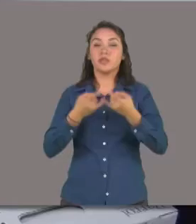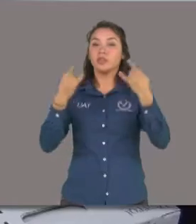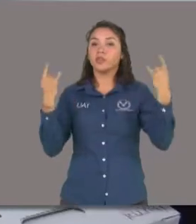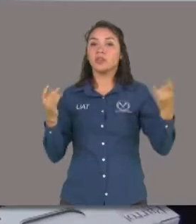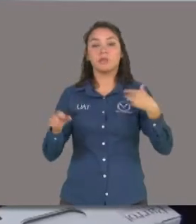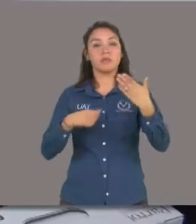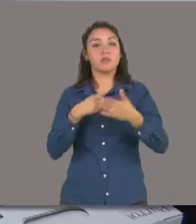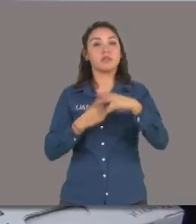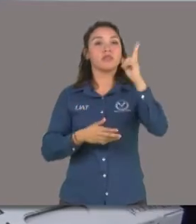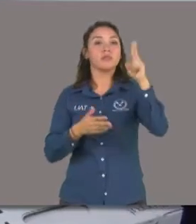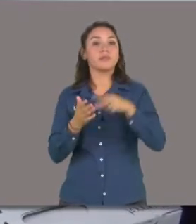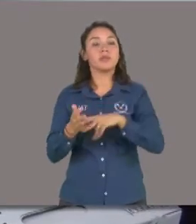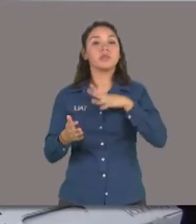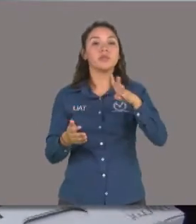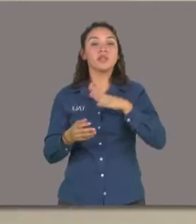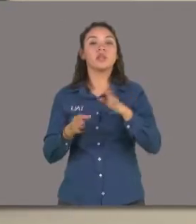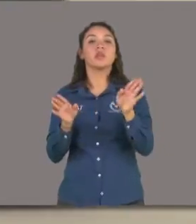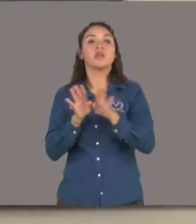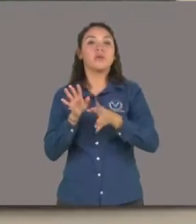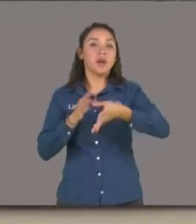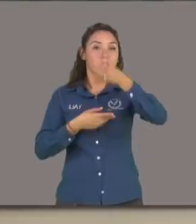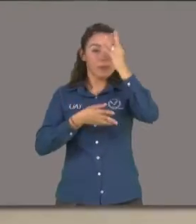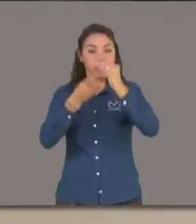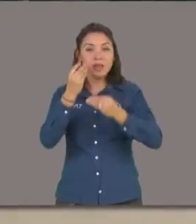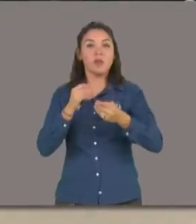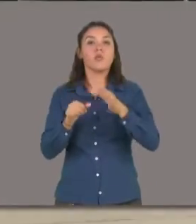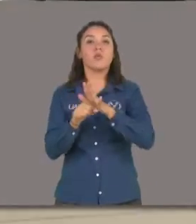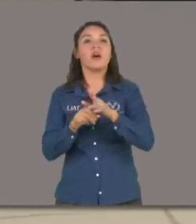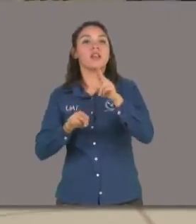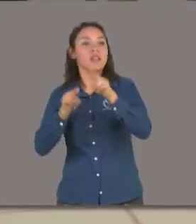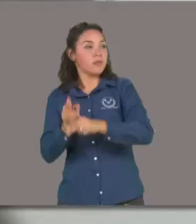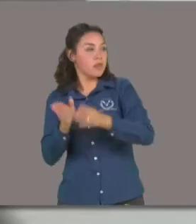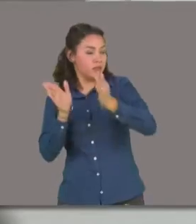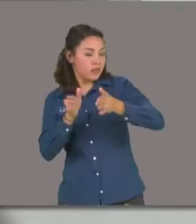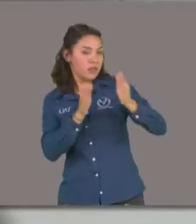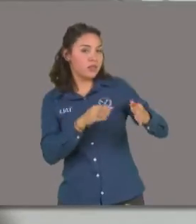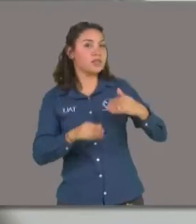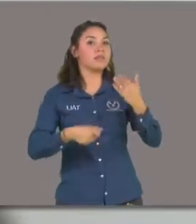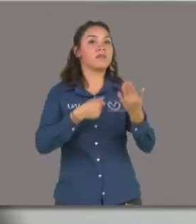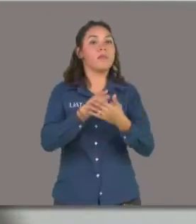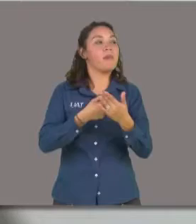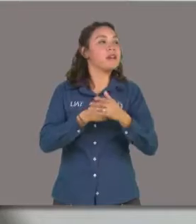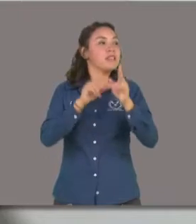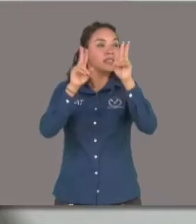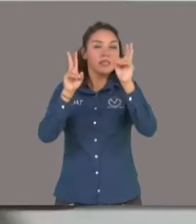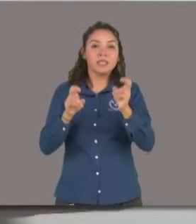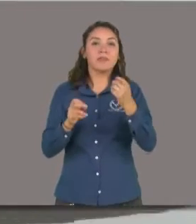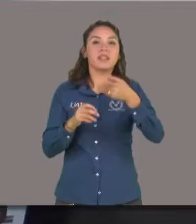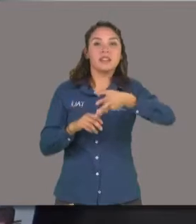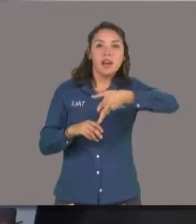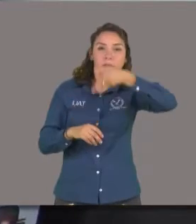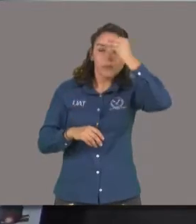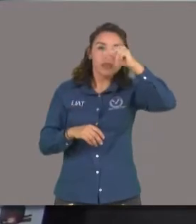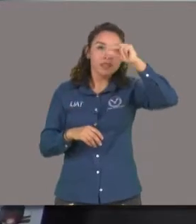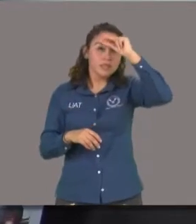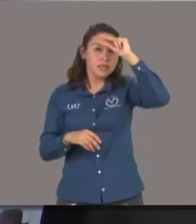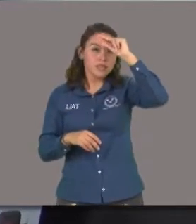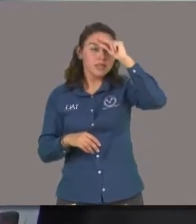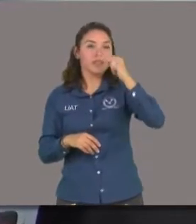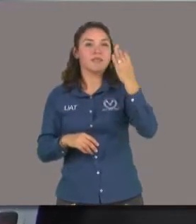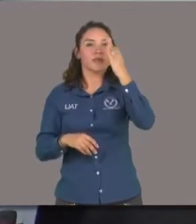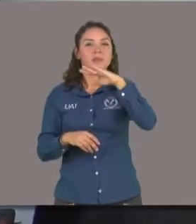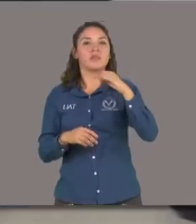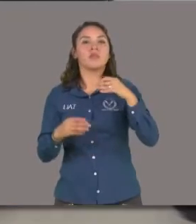versión 2019 ya se piensa cómo participar y en qué categorías. Una vez que se abrió la brecha del conocimiento en la temática de la inteligencia artificial,